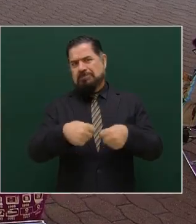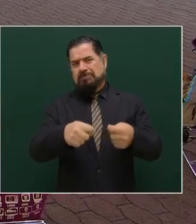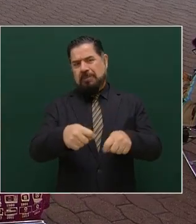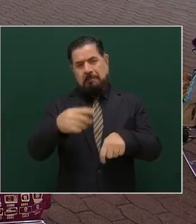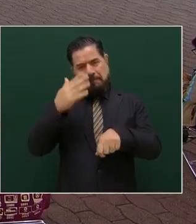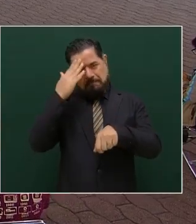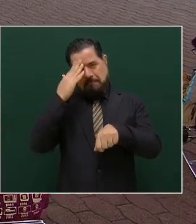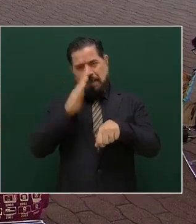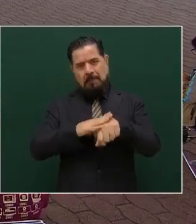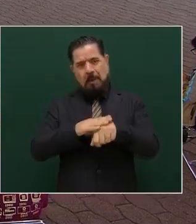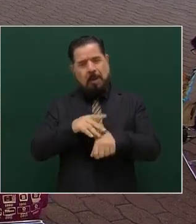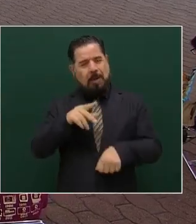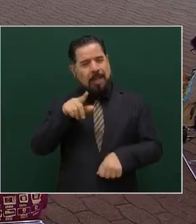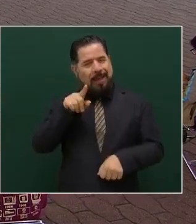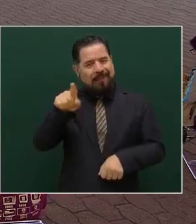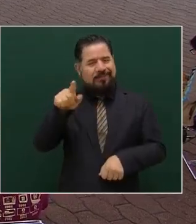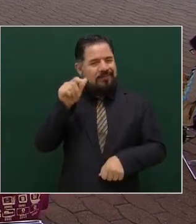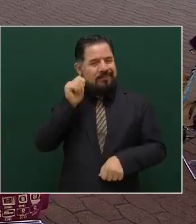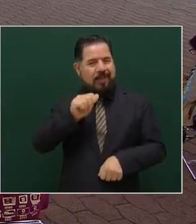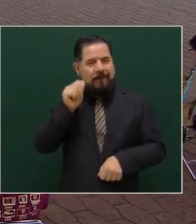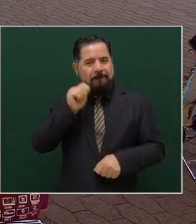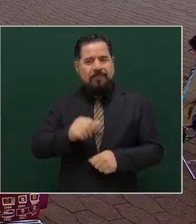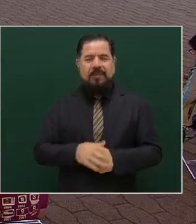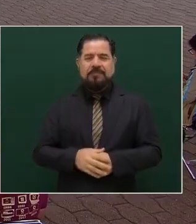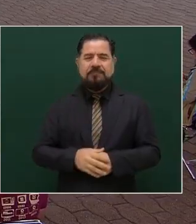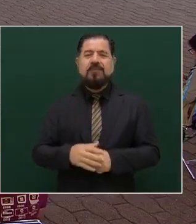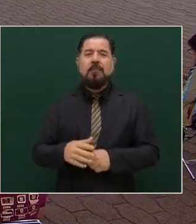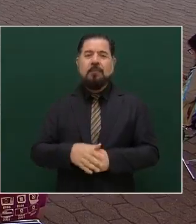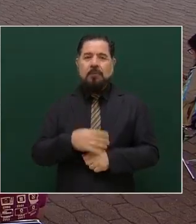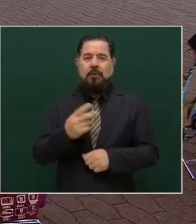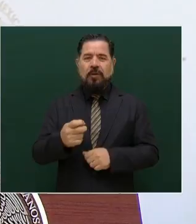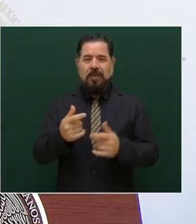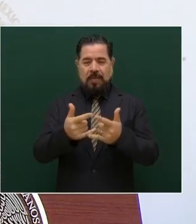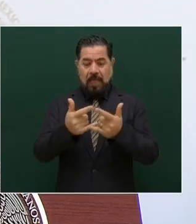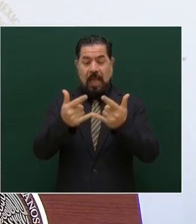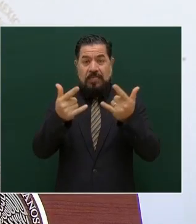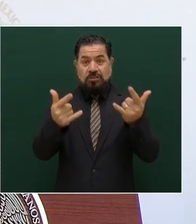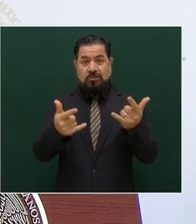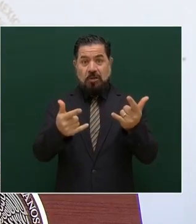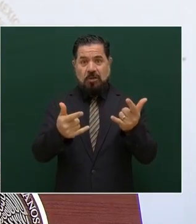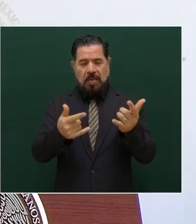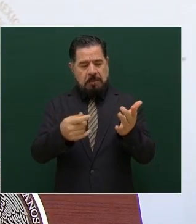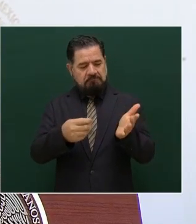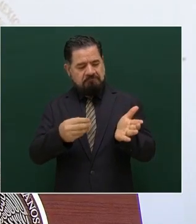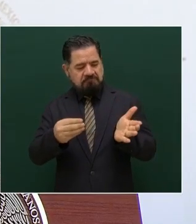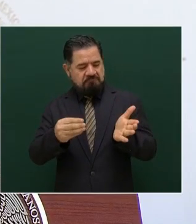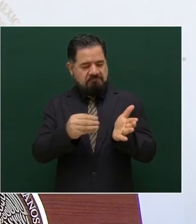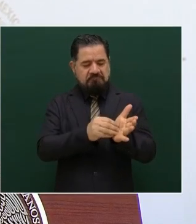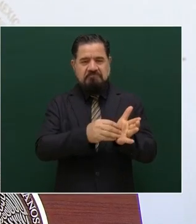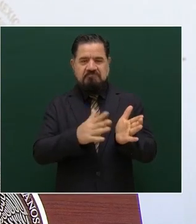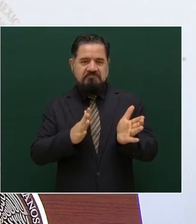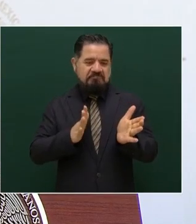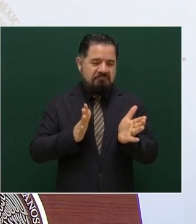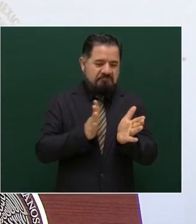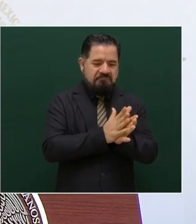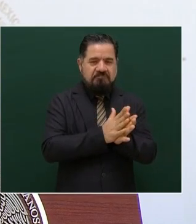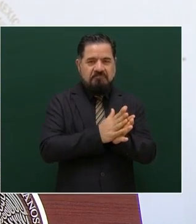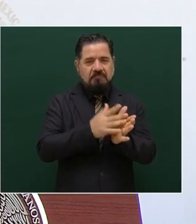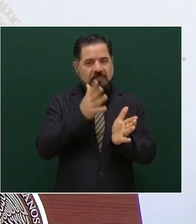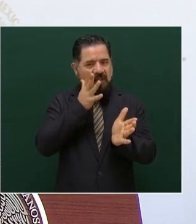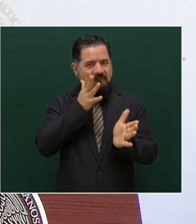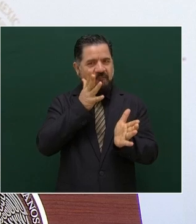la historia, que es en esencia insobornable, habrá de ser generosa en su